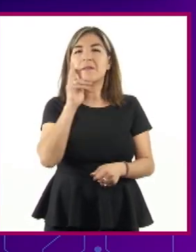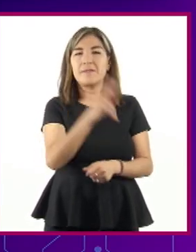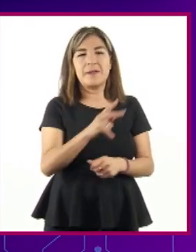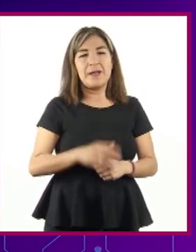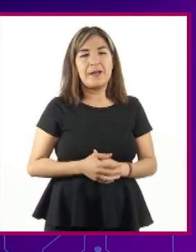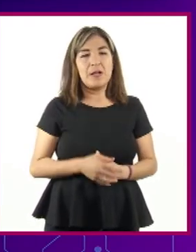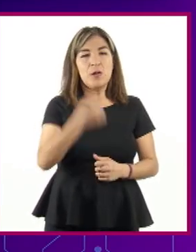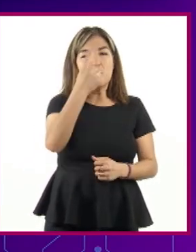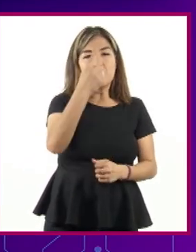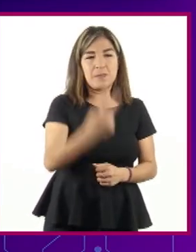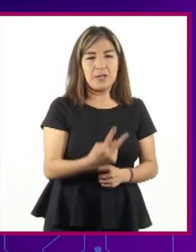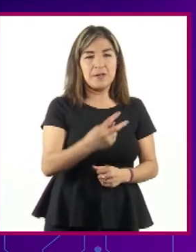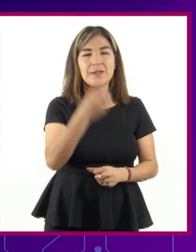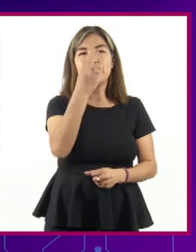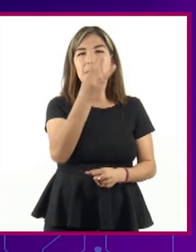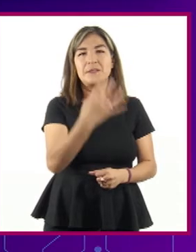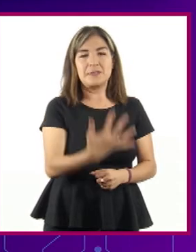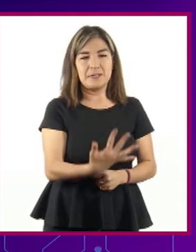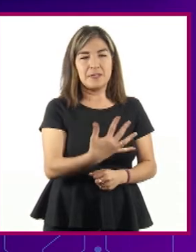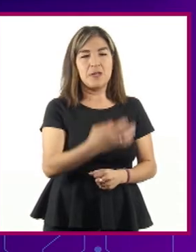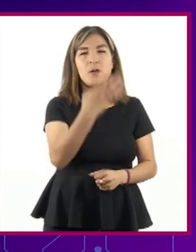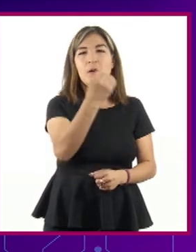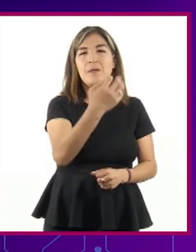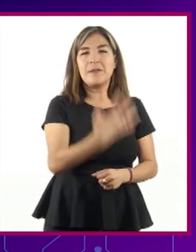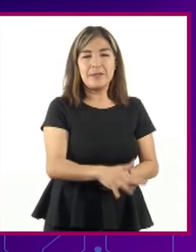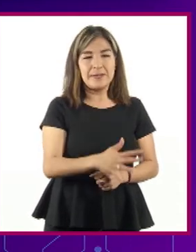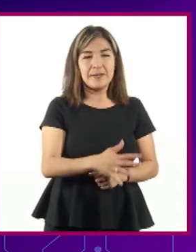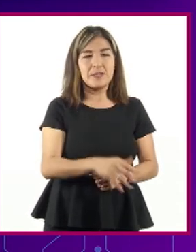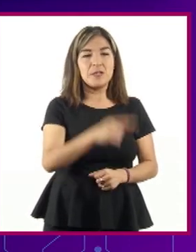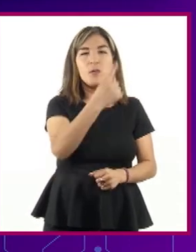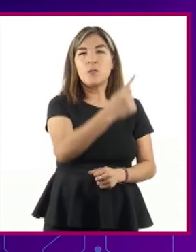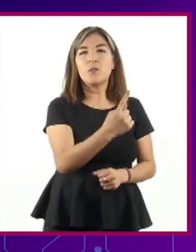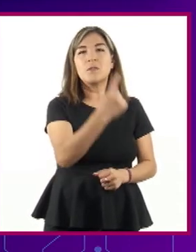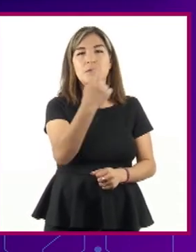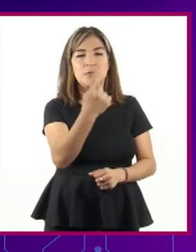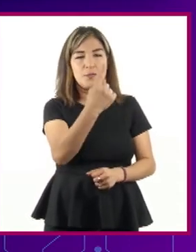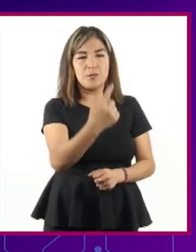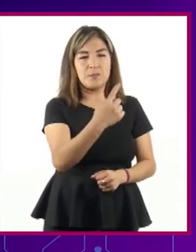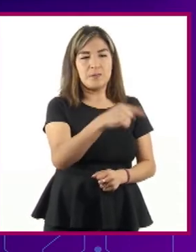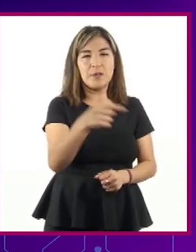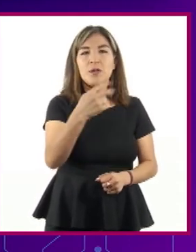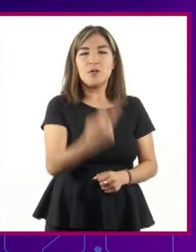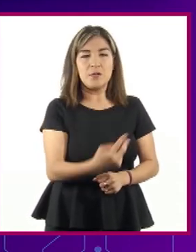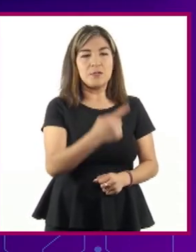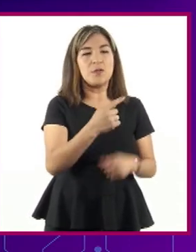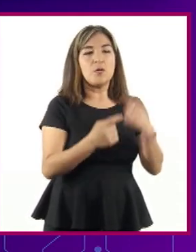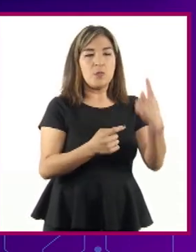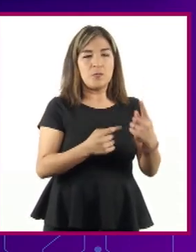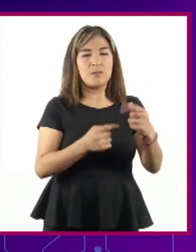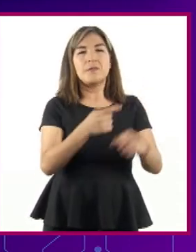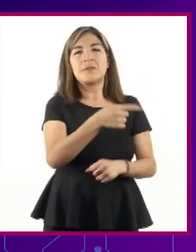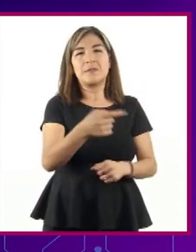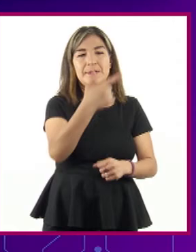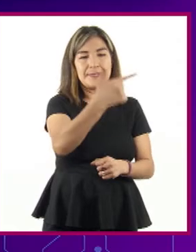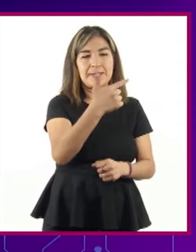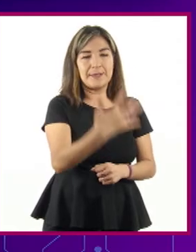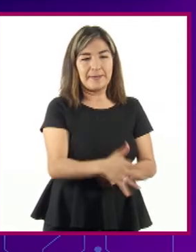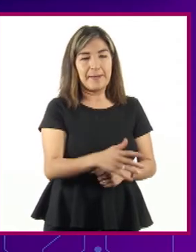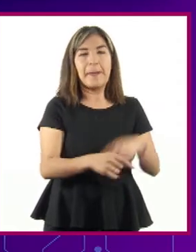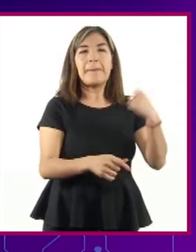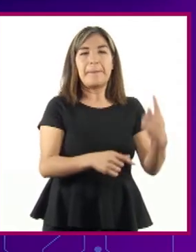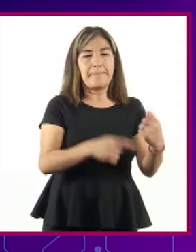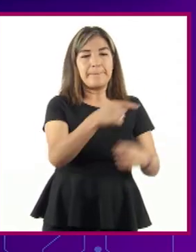1/2, 3/5, 9 décimos, 1 entero, 1/2, 1 entero, 7 décimos y 1 entero, 9